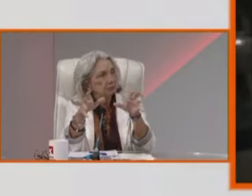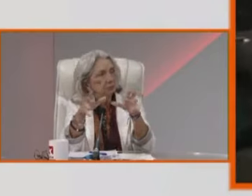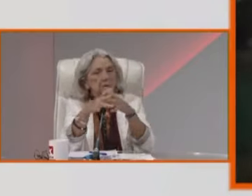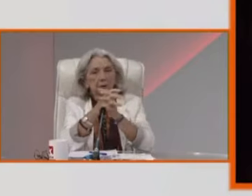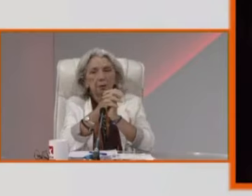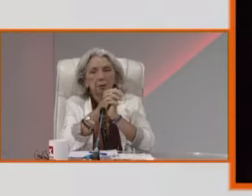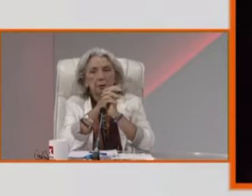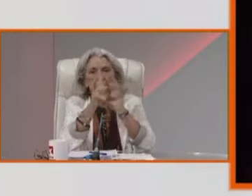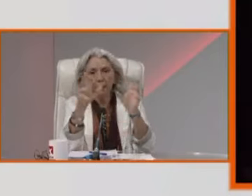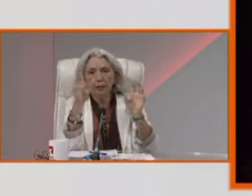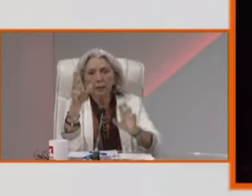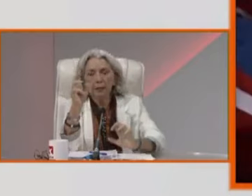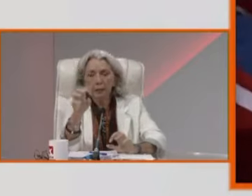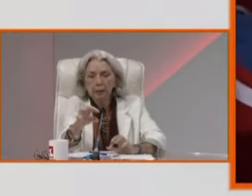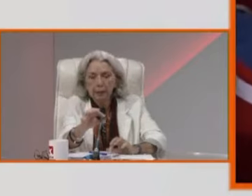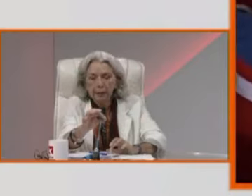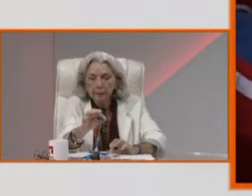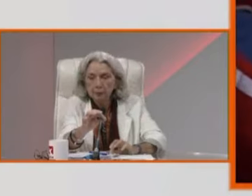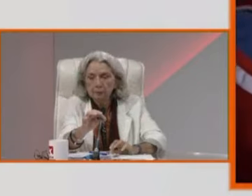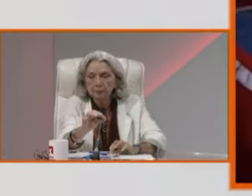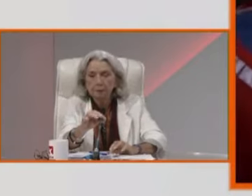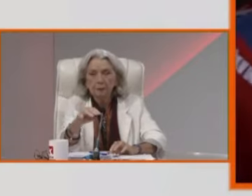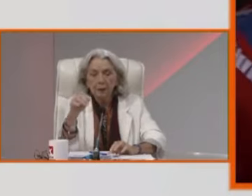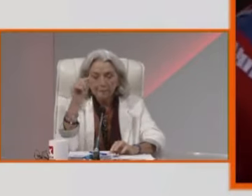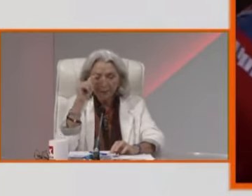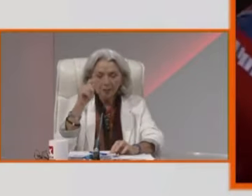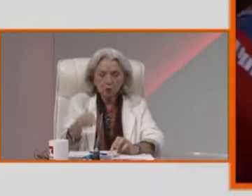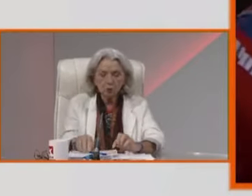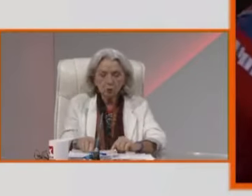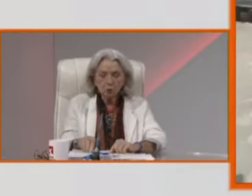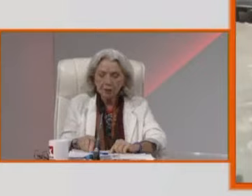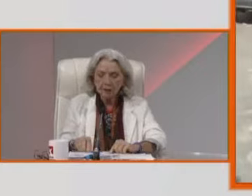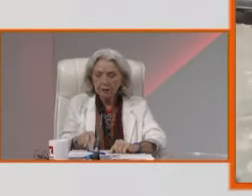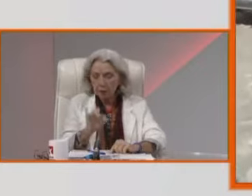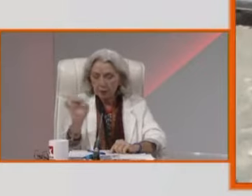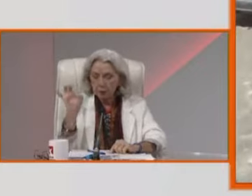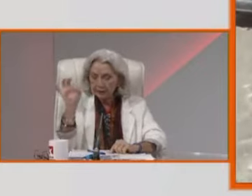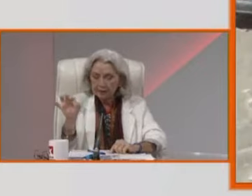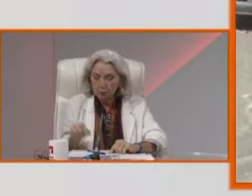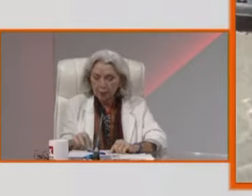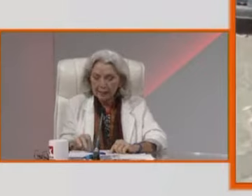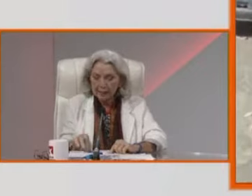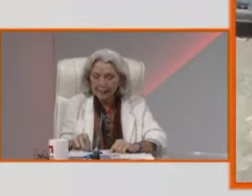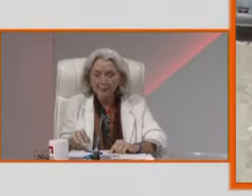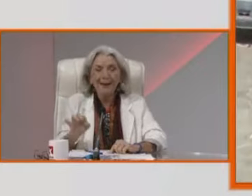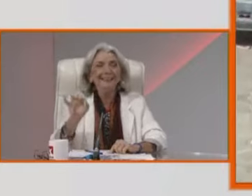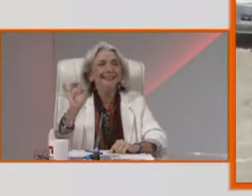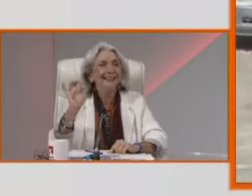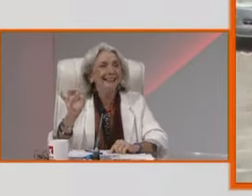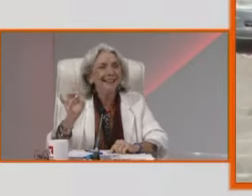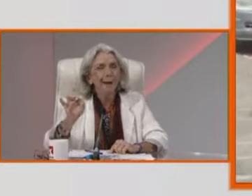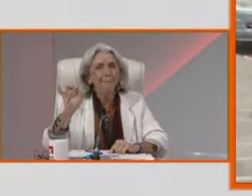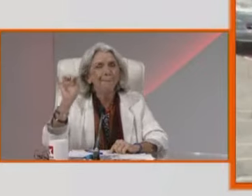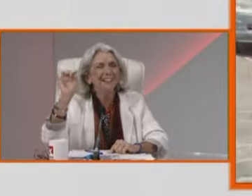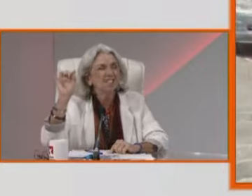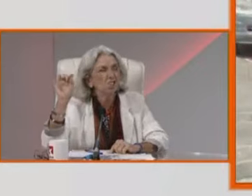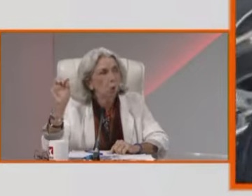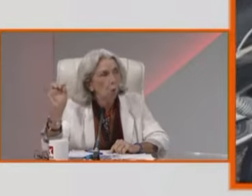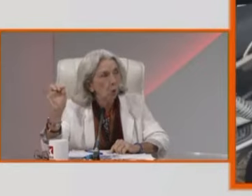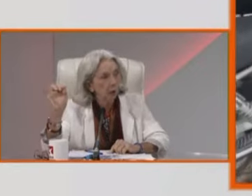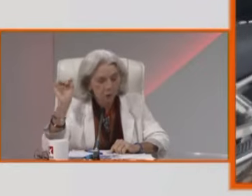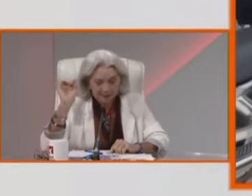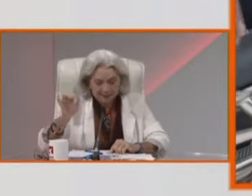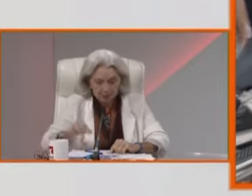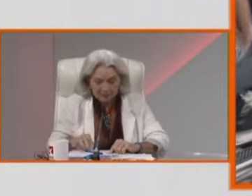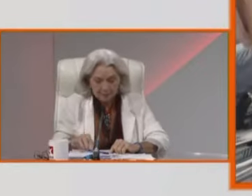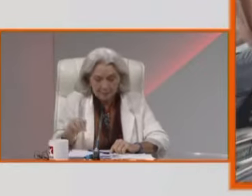misiles desde Líbano. Pero se dice que Líbano textual, él mantendrá